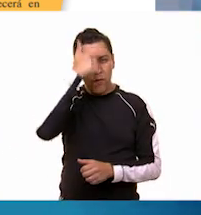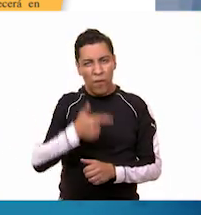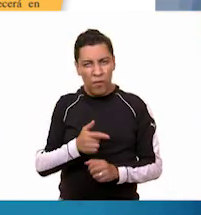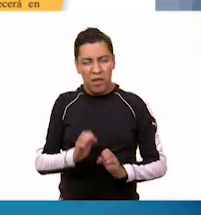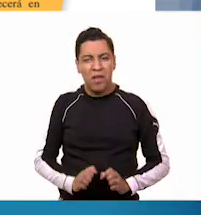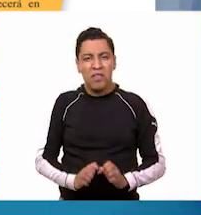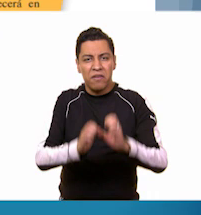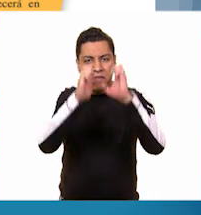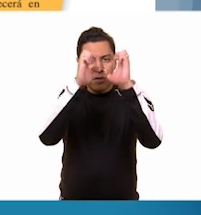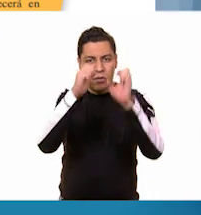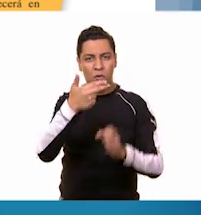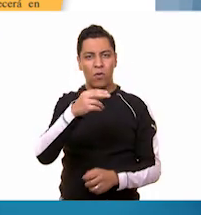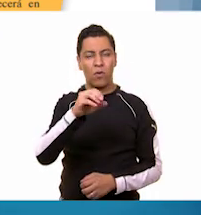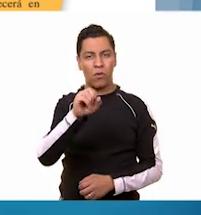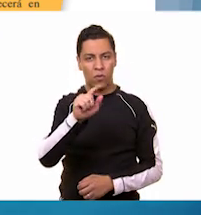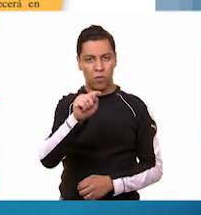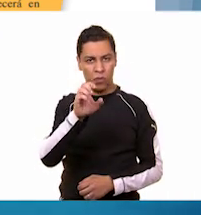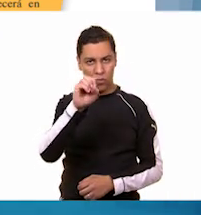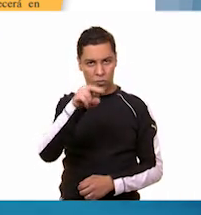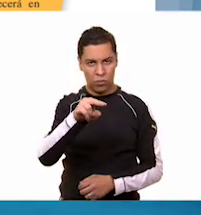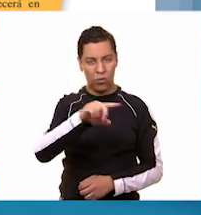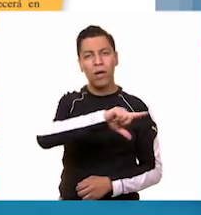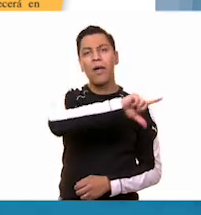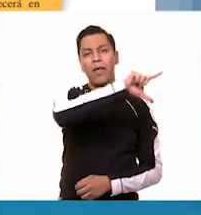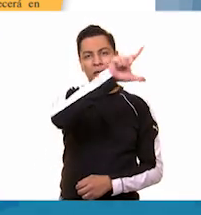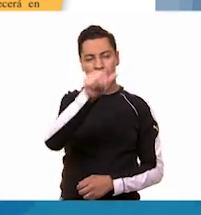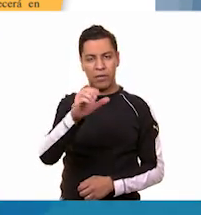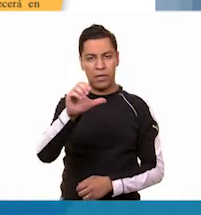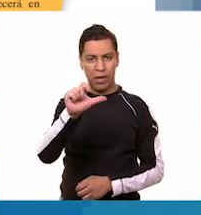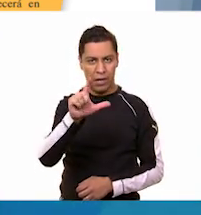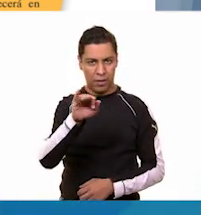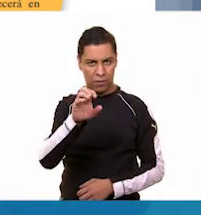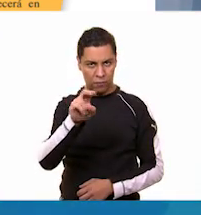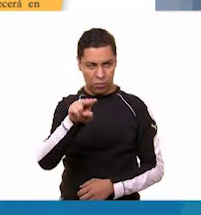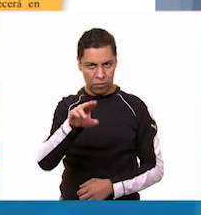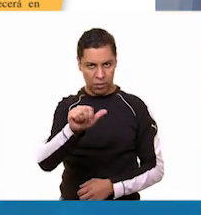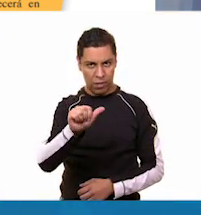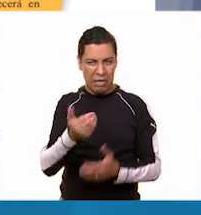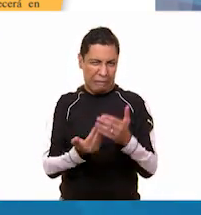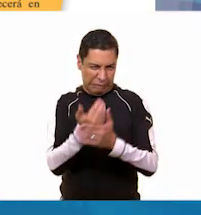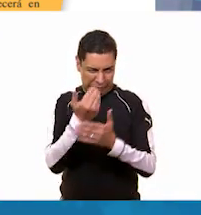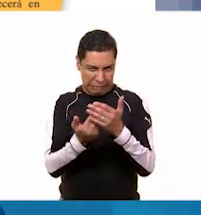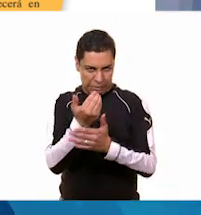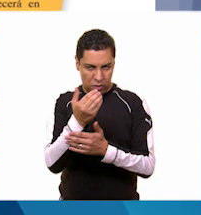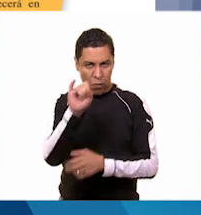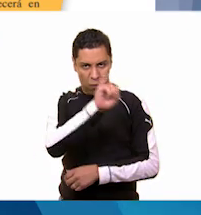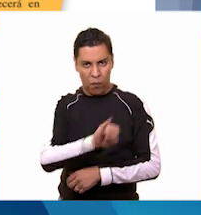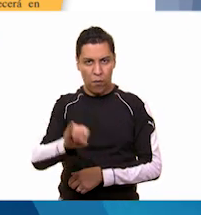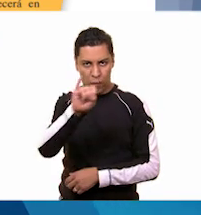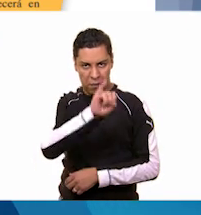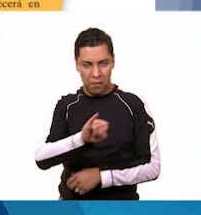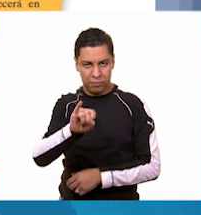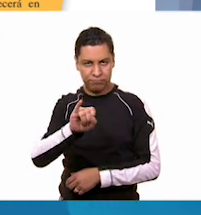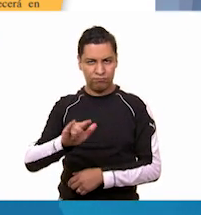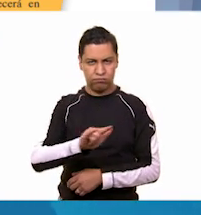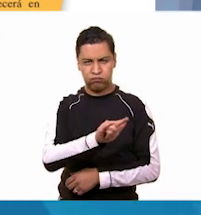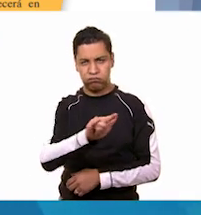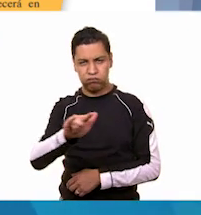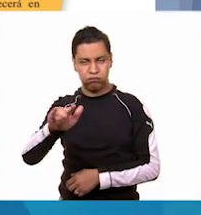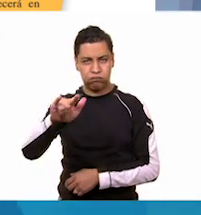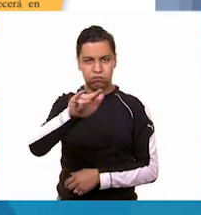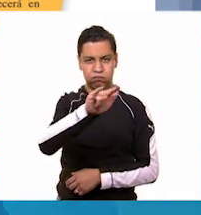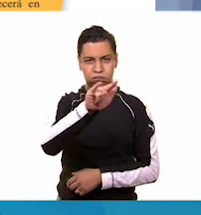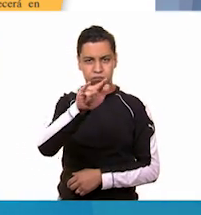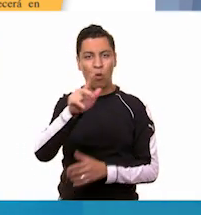Houston, antes de dirigirse hacia California en la mañana del jueves. El jet y el transbordador realizarán